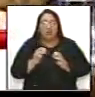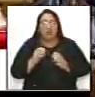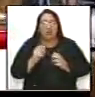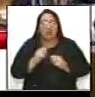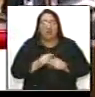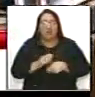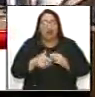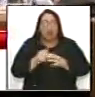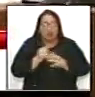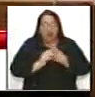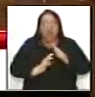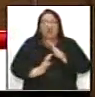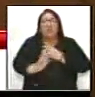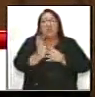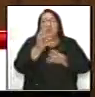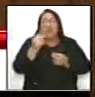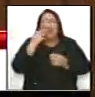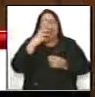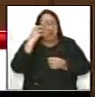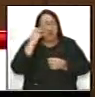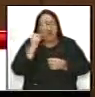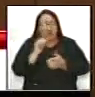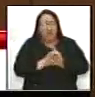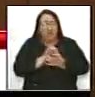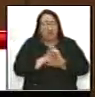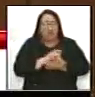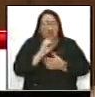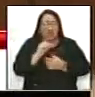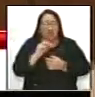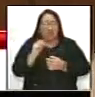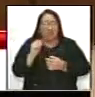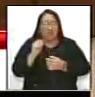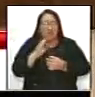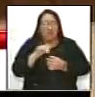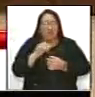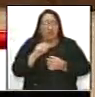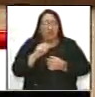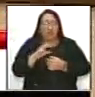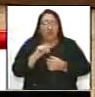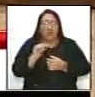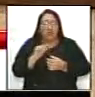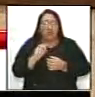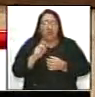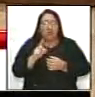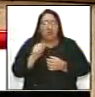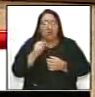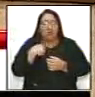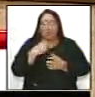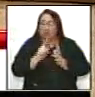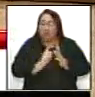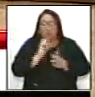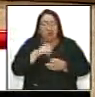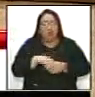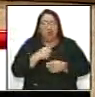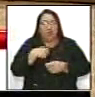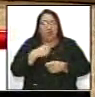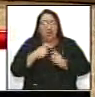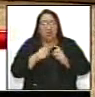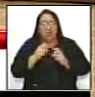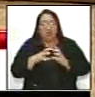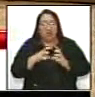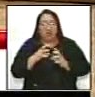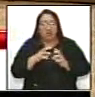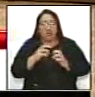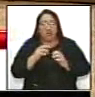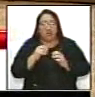venezolanos a las comisarías es infinita, son en Miraflores, en Chorrillos, en Comas, en Caraballo, enormes cantidades de cola. Chile puso una cosa bien clara, o entras